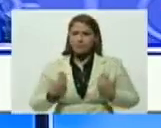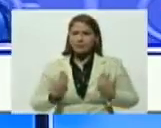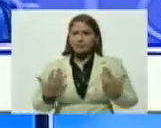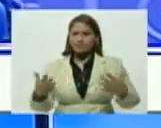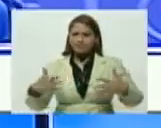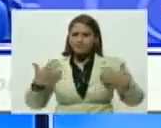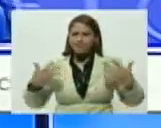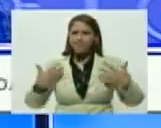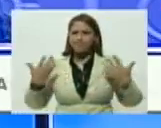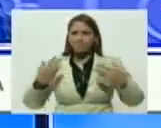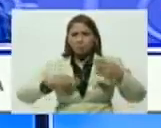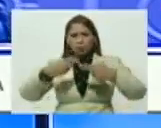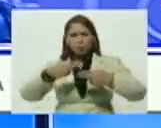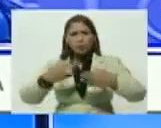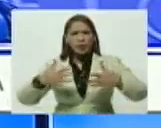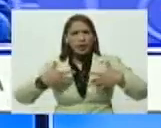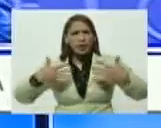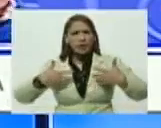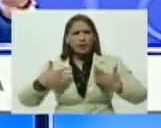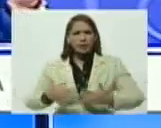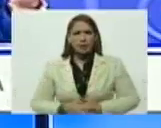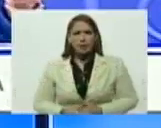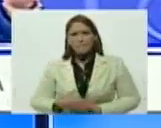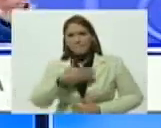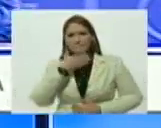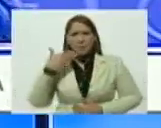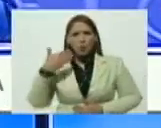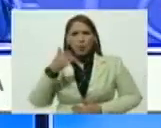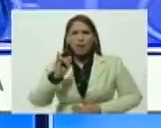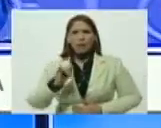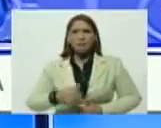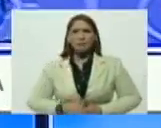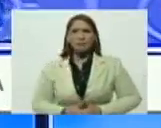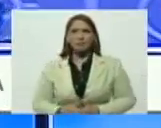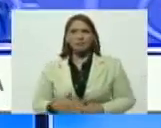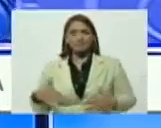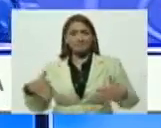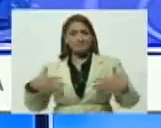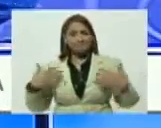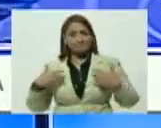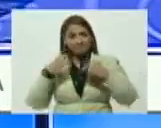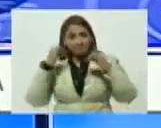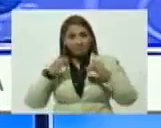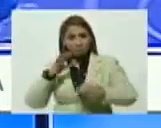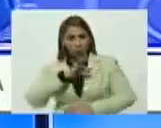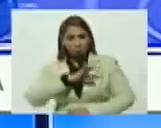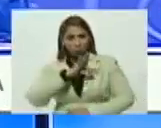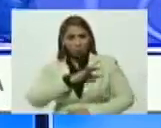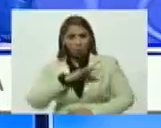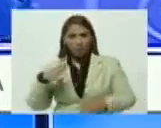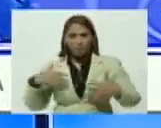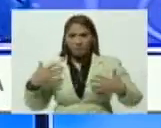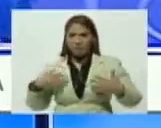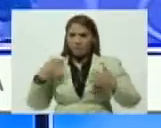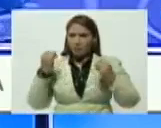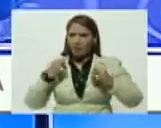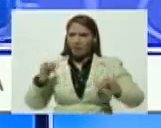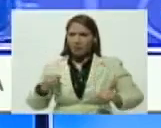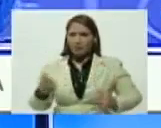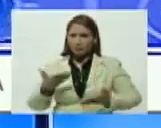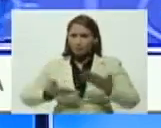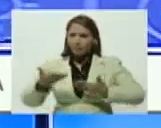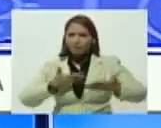alegría, construir la alegría, es lo mejor que hay. La felicidad social, la felicidad compartida,